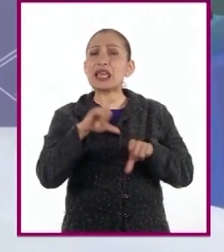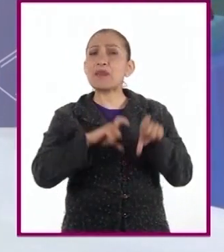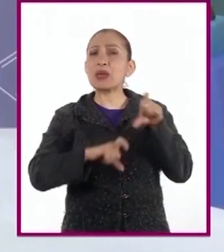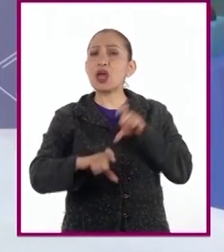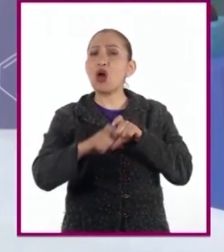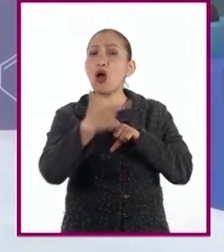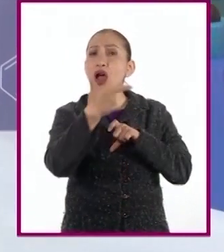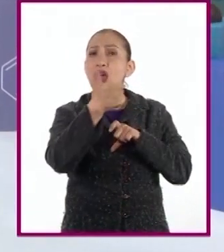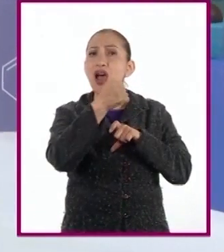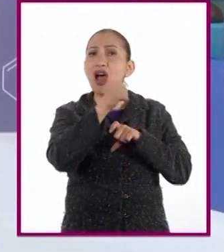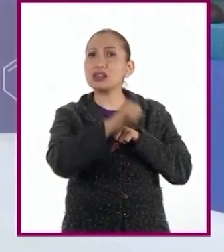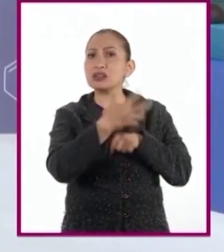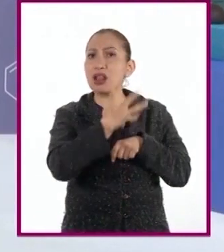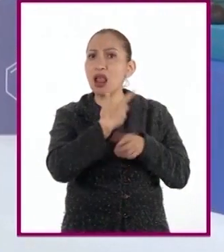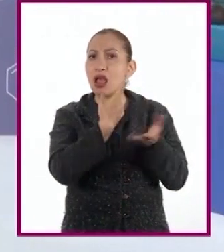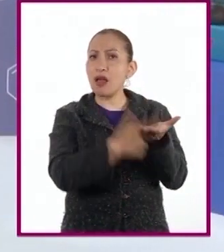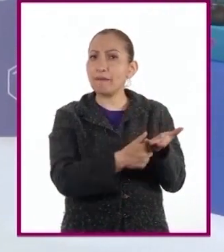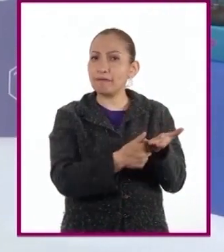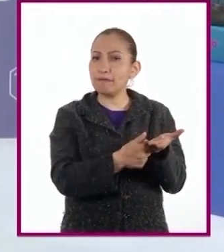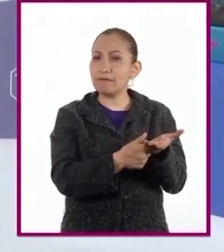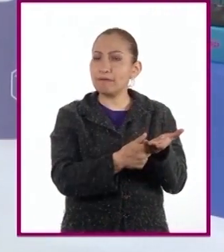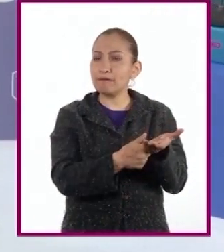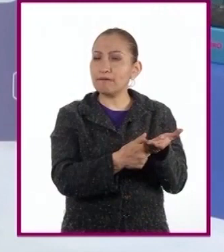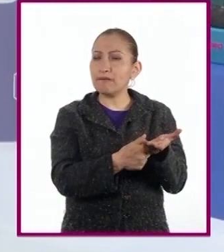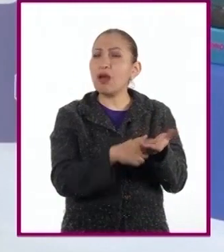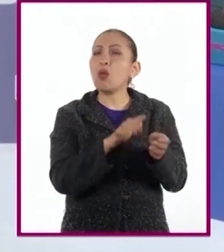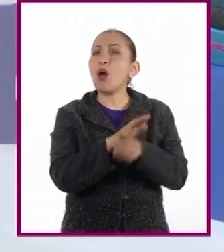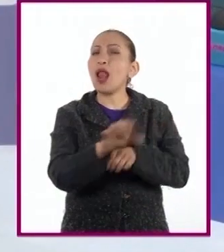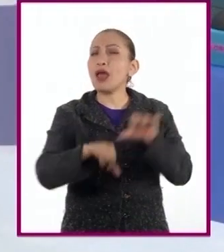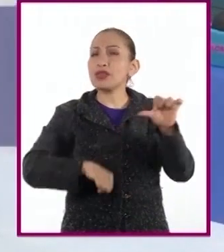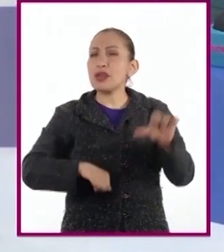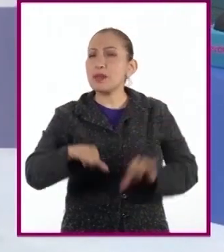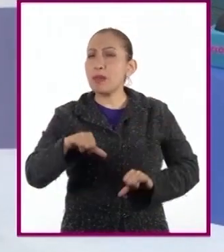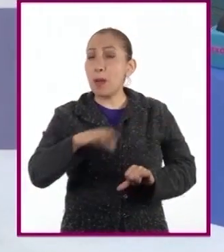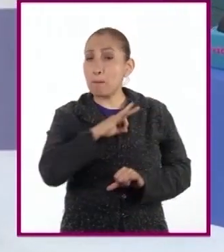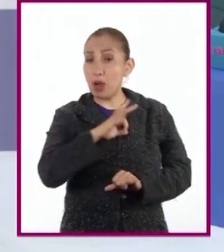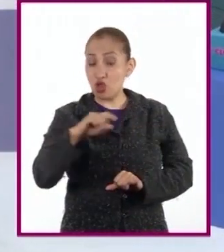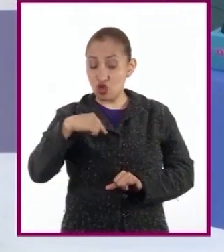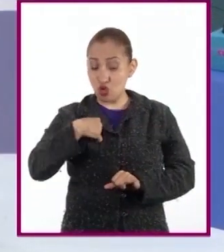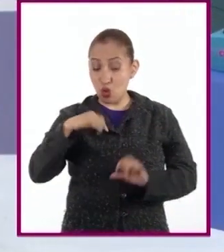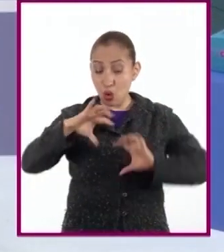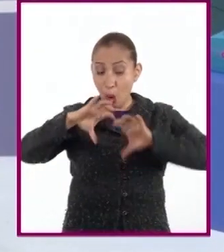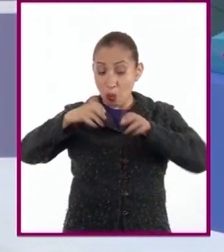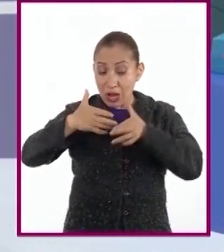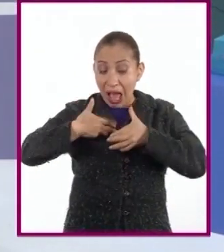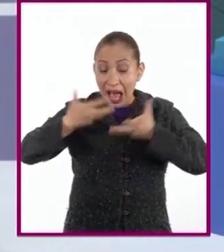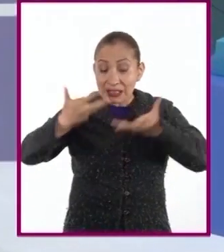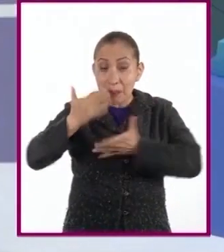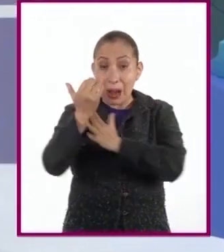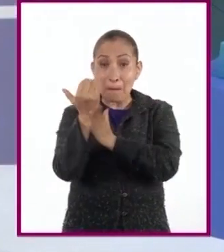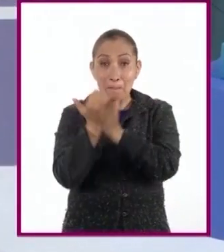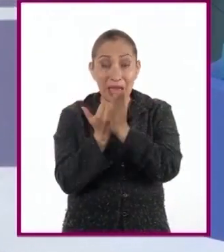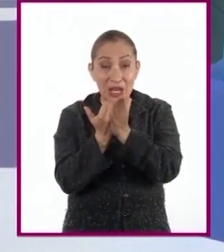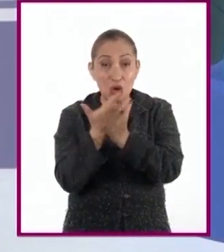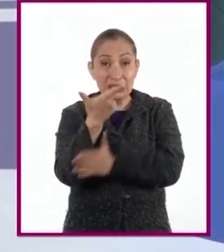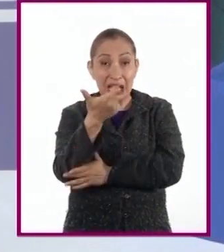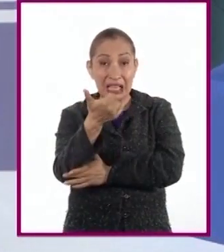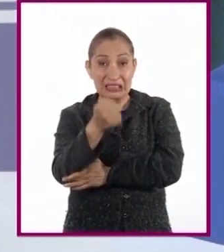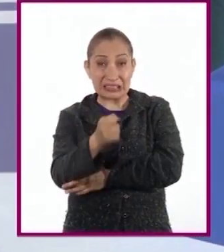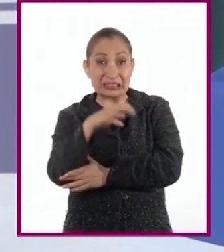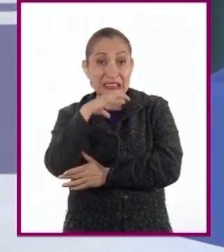provocan el efecto invernadero? ¿Qué acciones puedo implementar en mi comunidad para disminuir la producción de estos